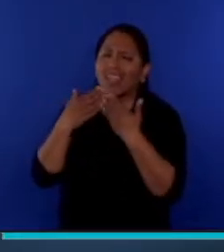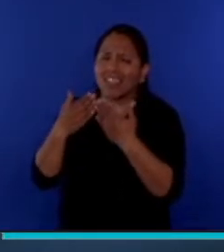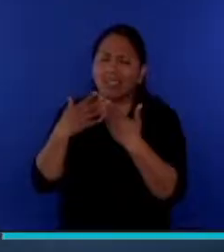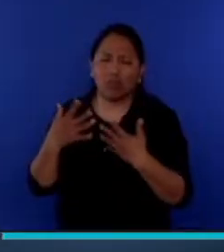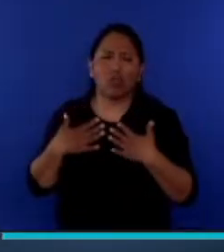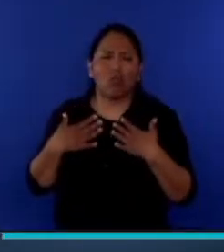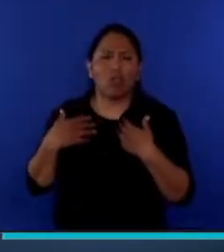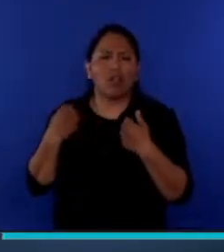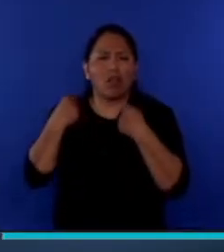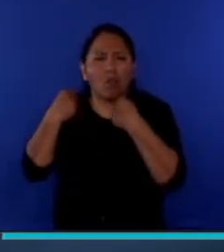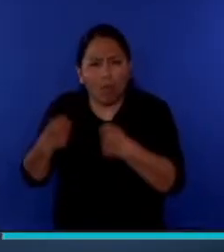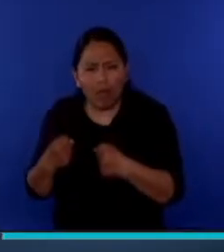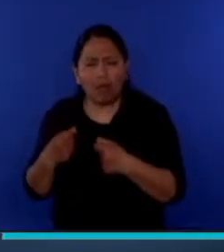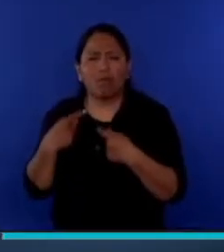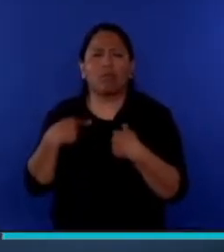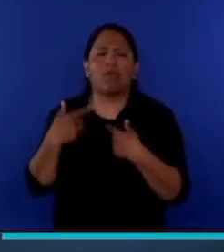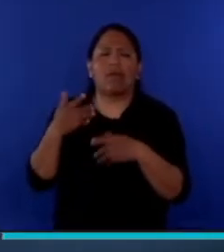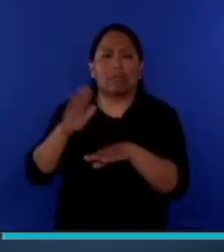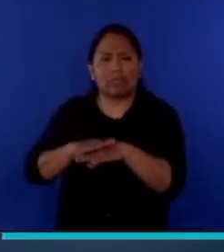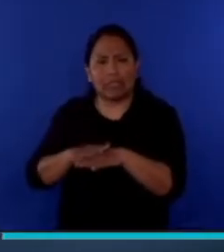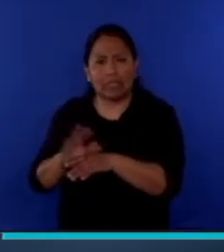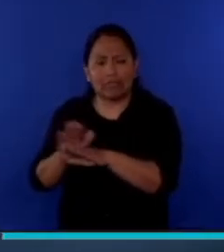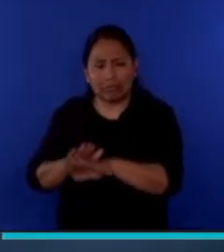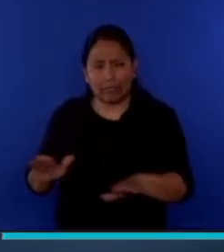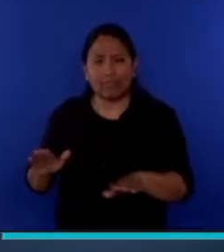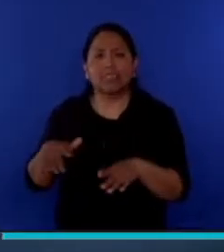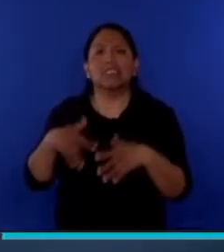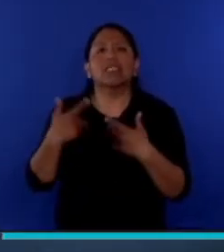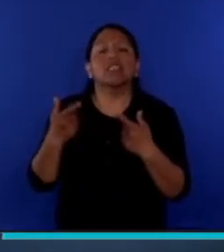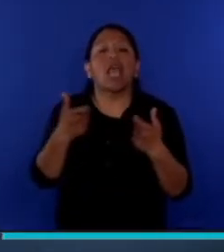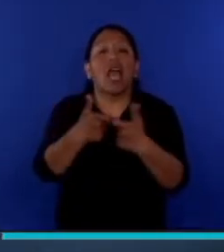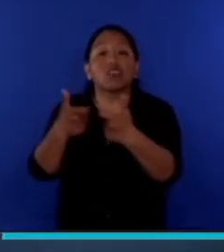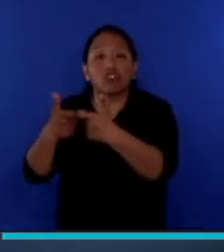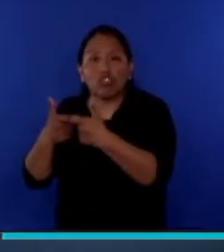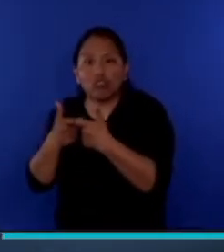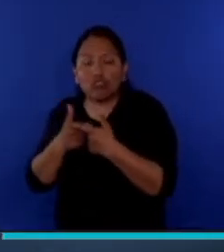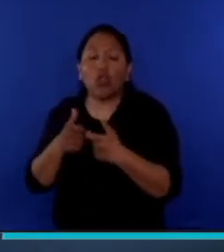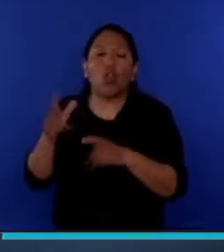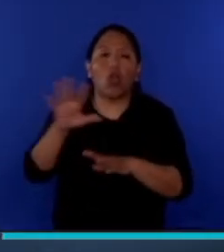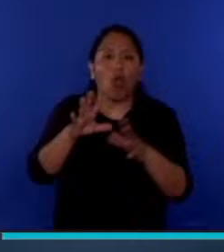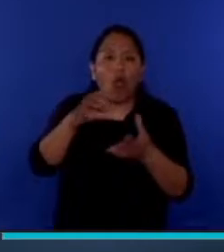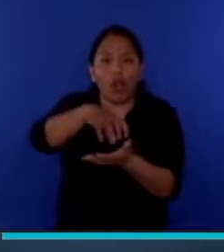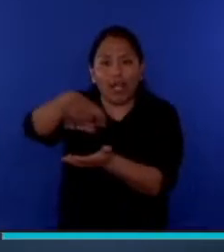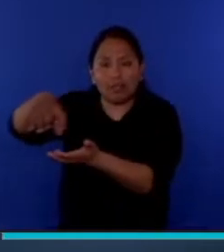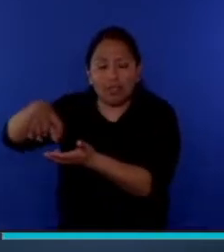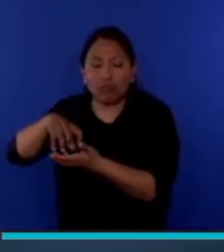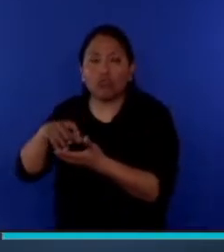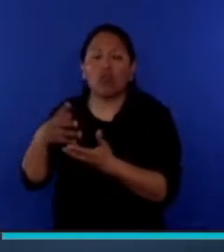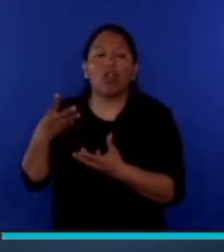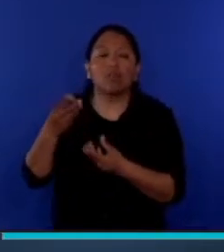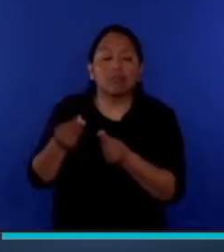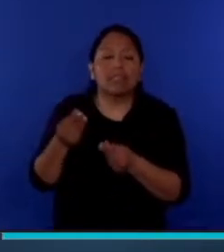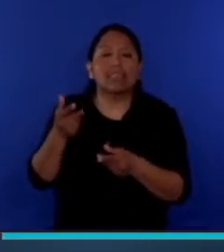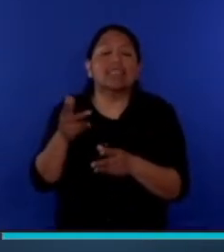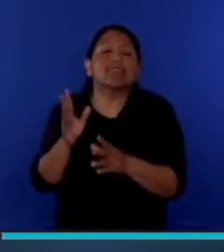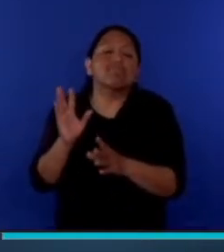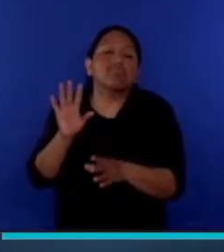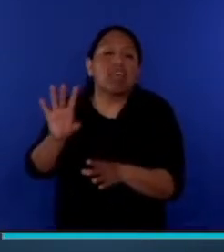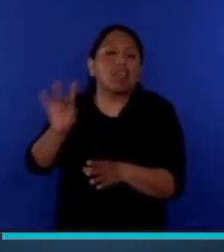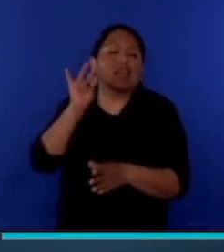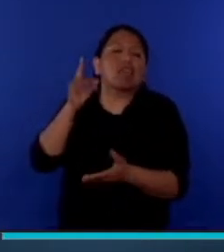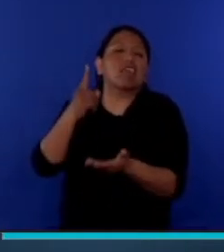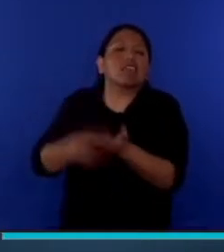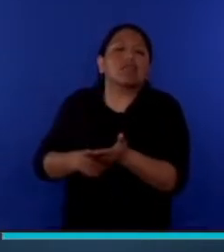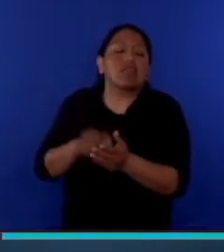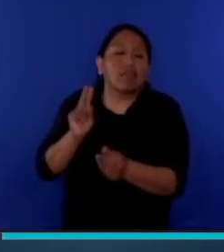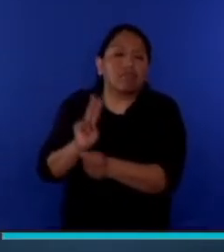el cuerpo y hacerse cargo de los niños, y muchas asociaciones civiles y organizaciones comunitarias que eligen criar como parte de su